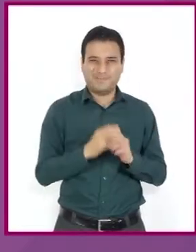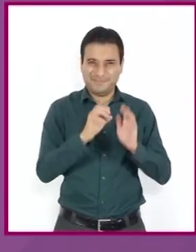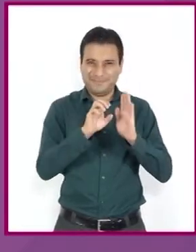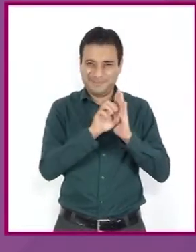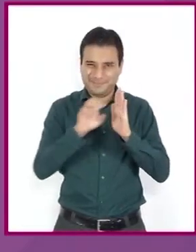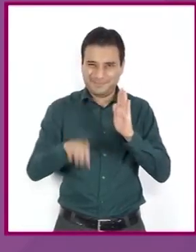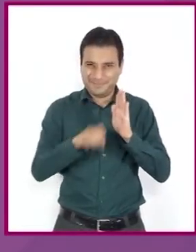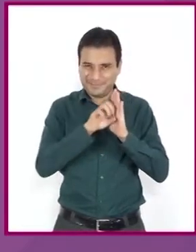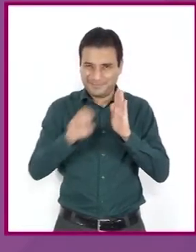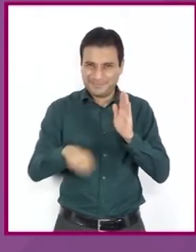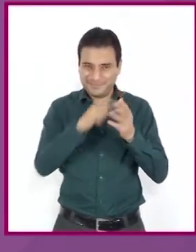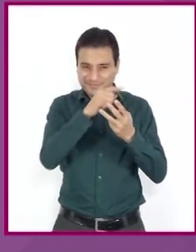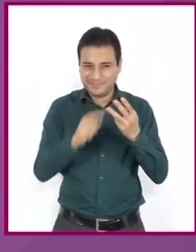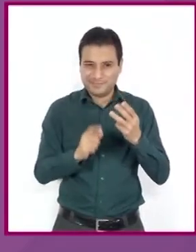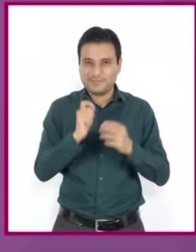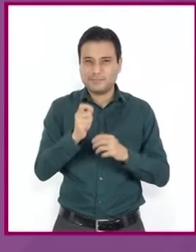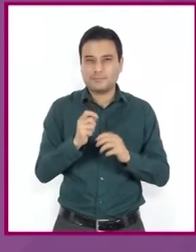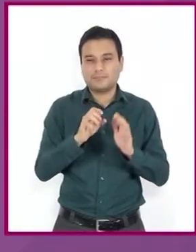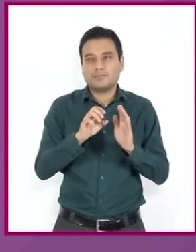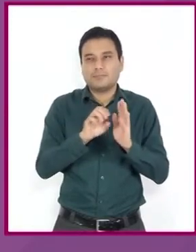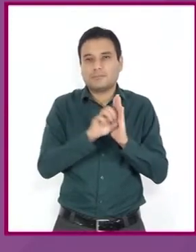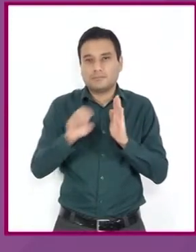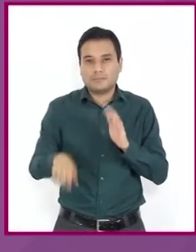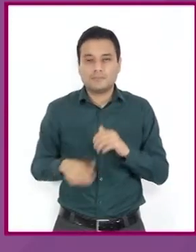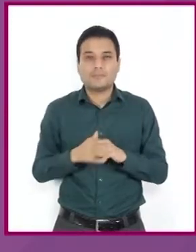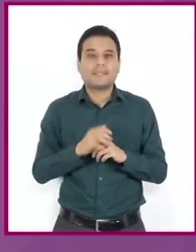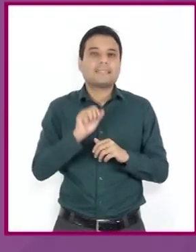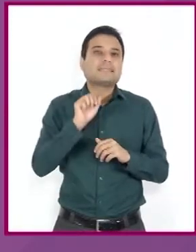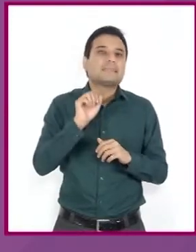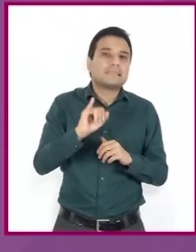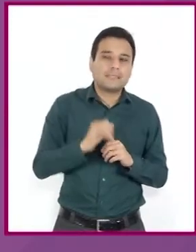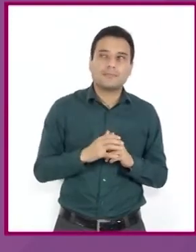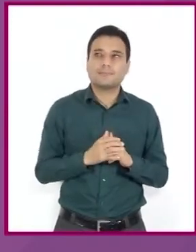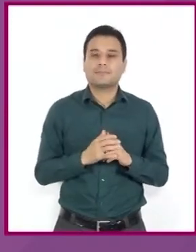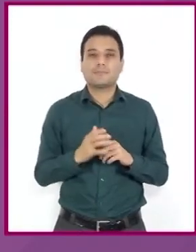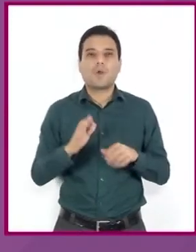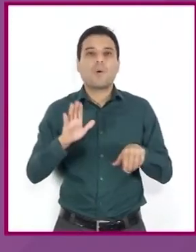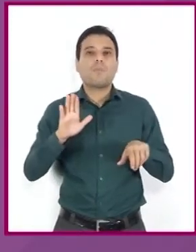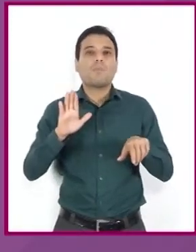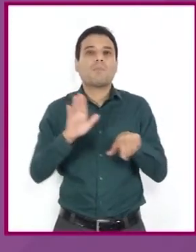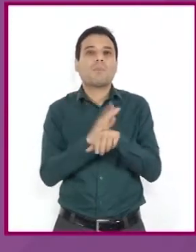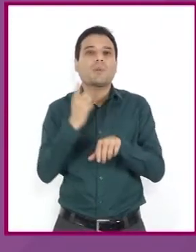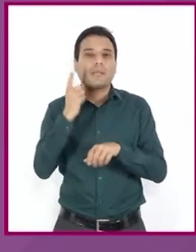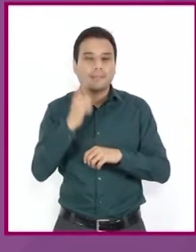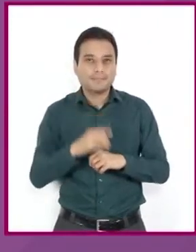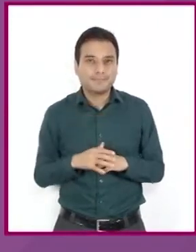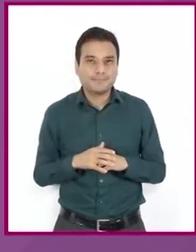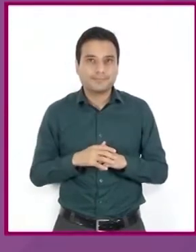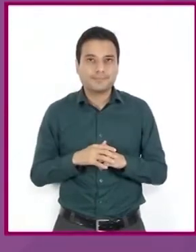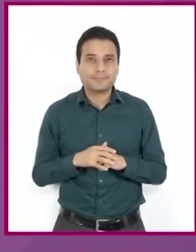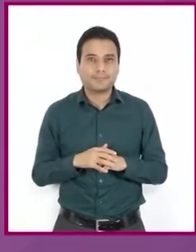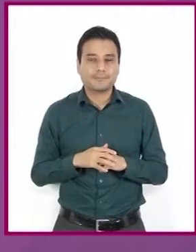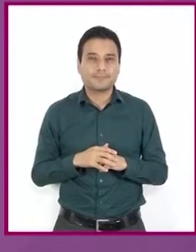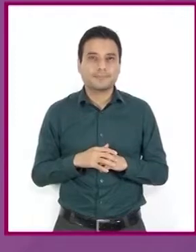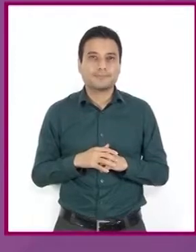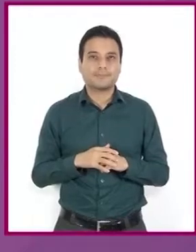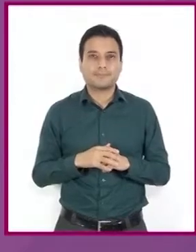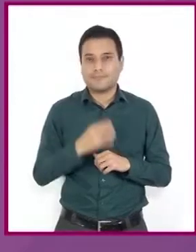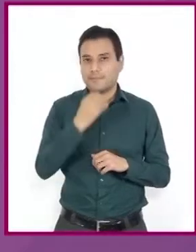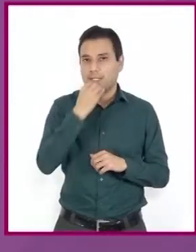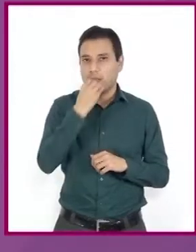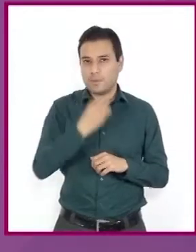son el sí para el condicional, el por qué para el causal y el